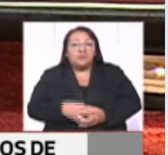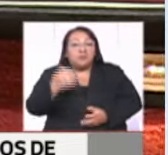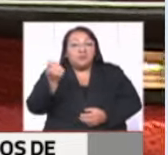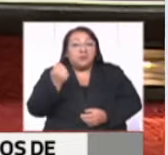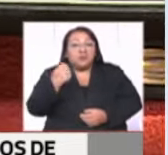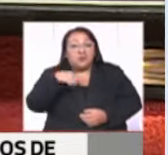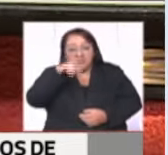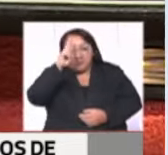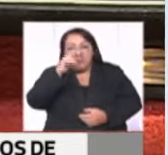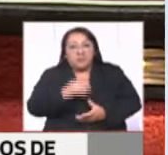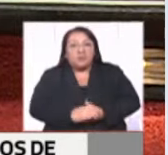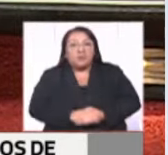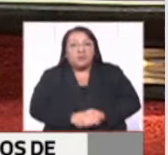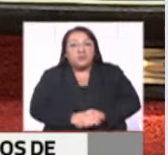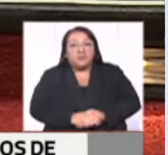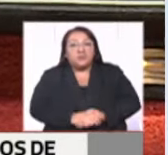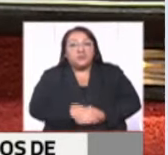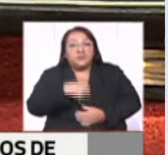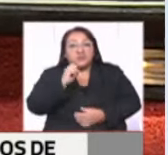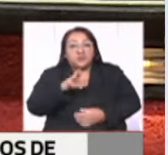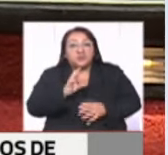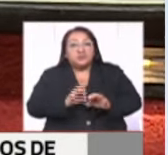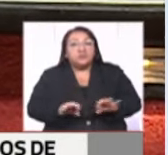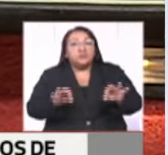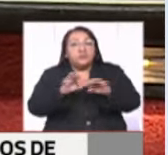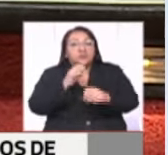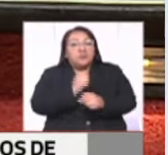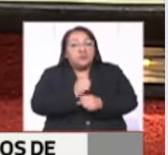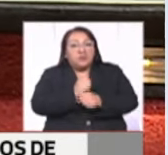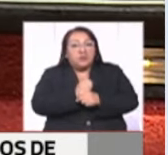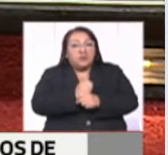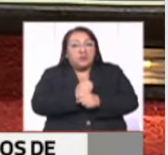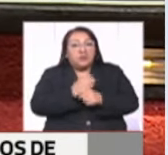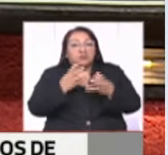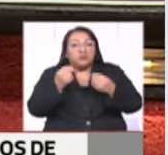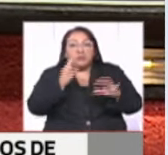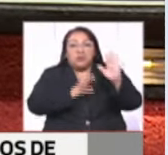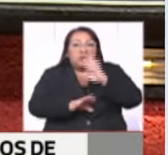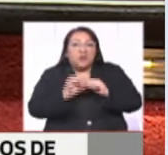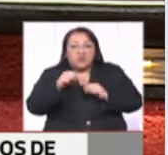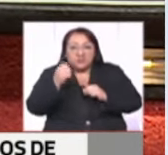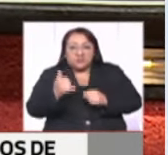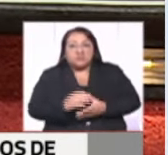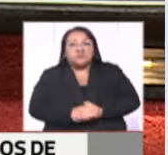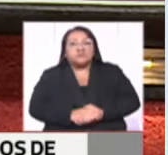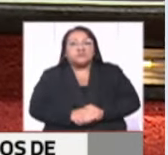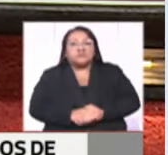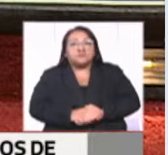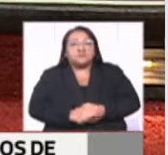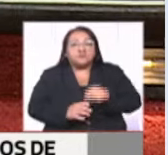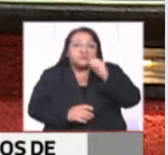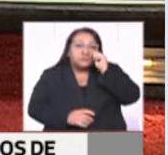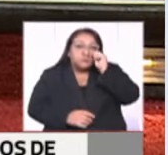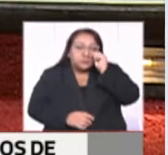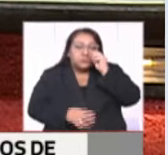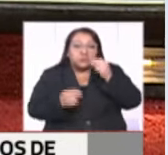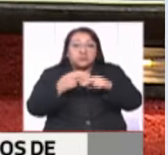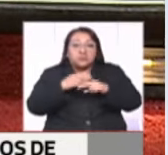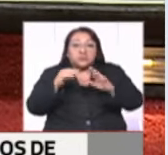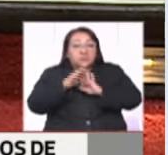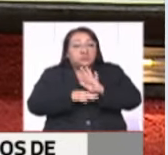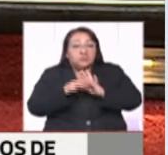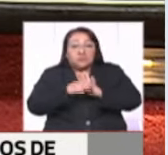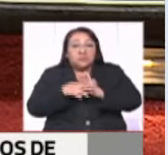Perú, resaltando los desafíos y preocupaciones existentes, como los bajos niveles de